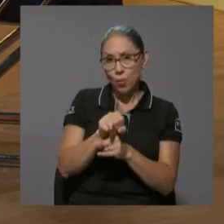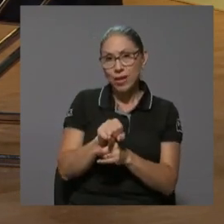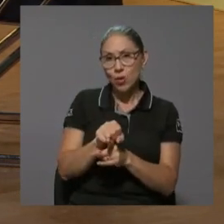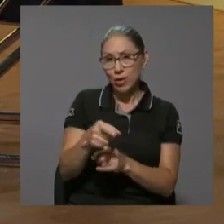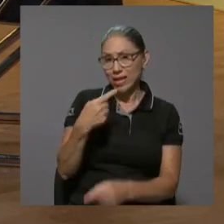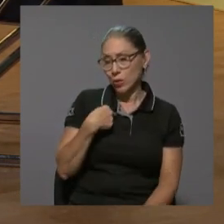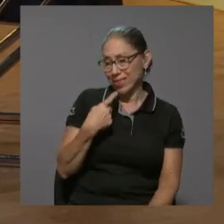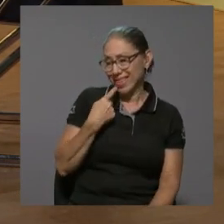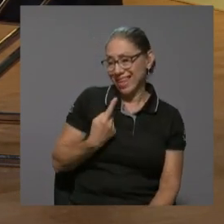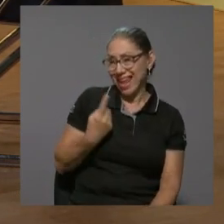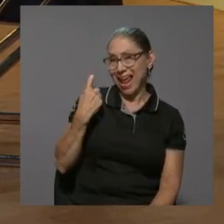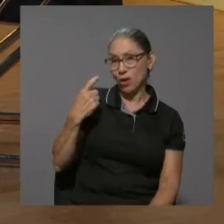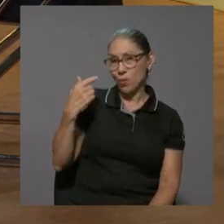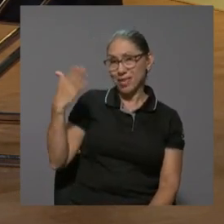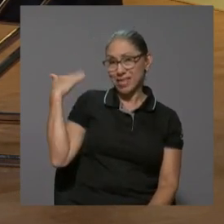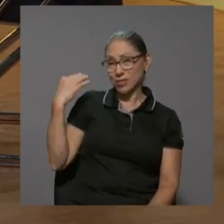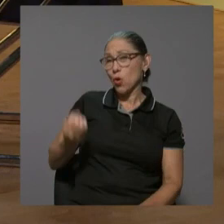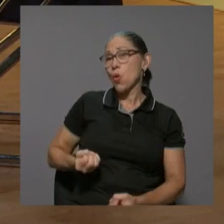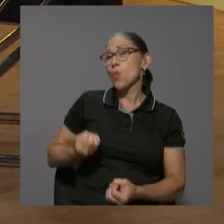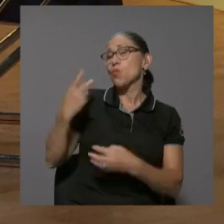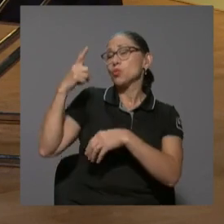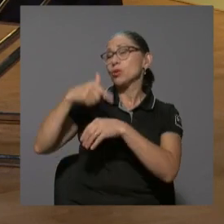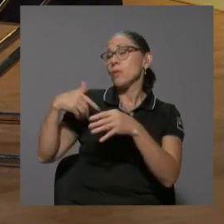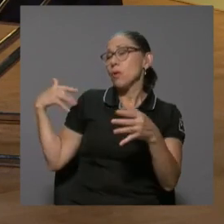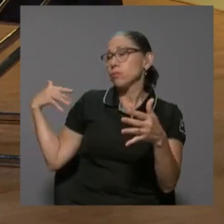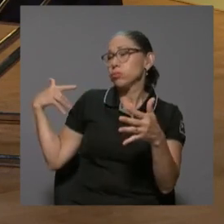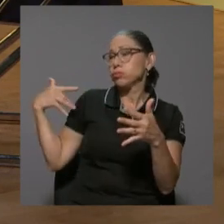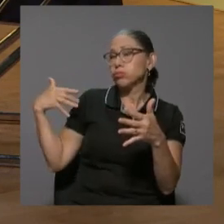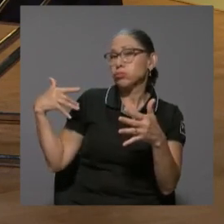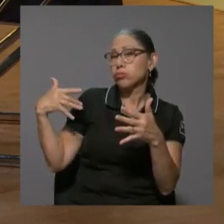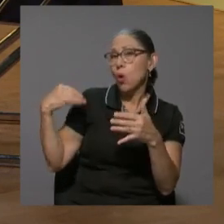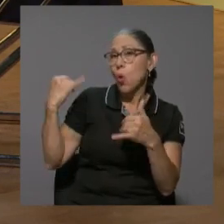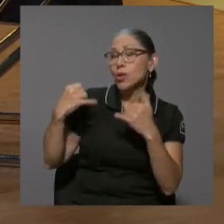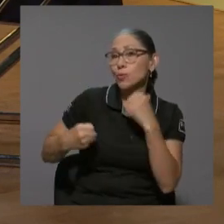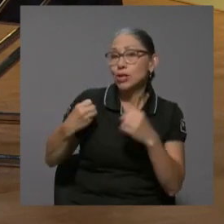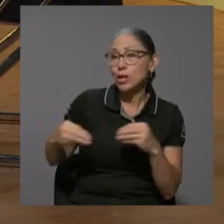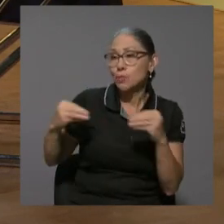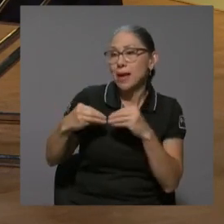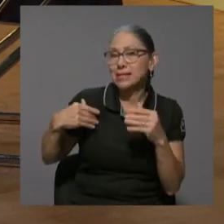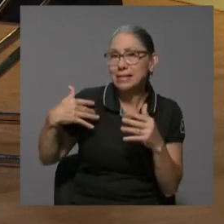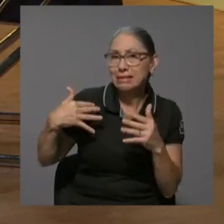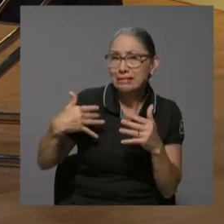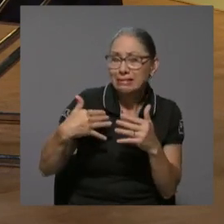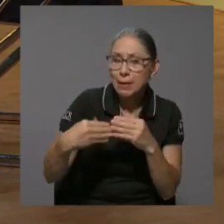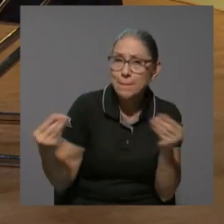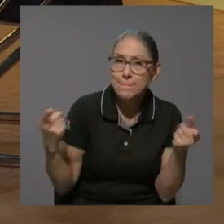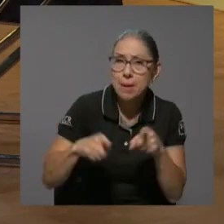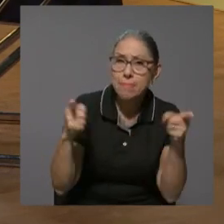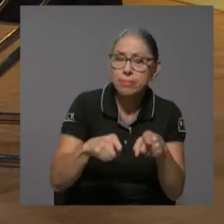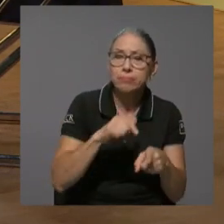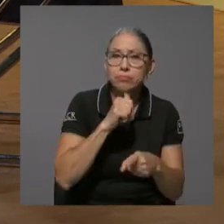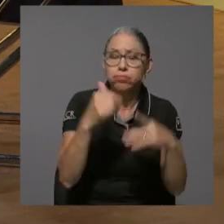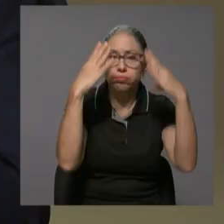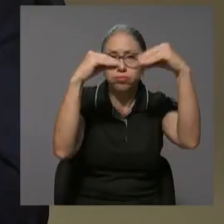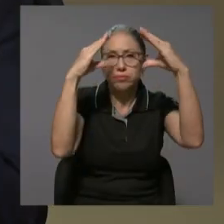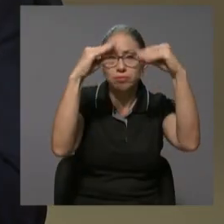al comienzo que es de larga data, pero que se ha exacerbado en los últimos años, que es la desinformación, ha estado afectando de una